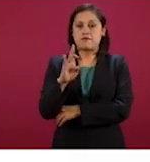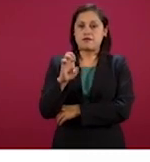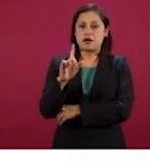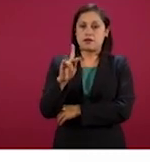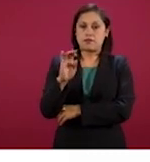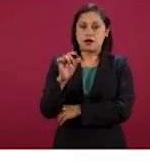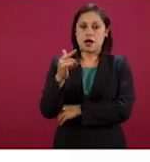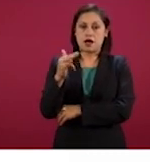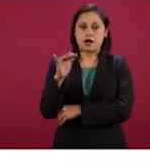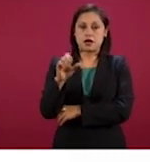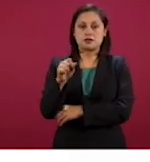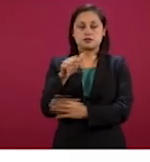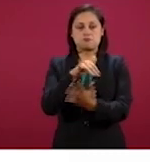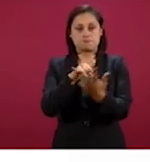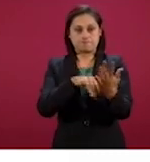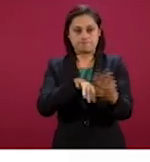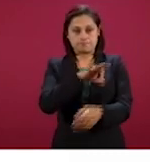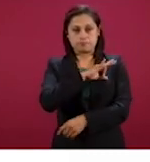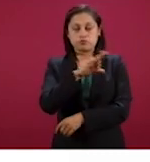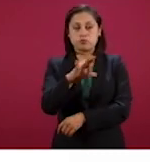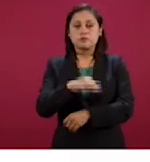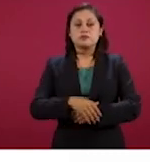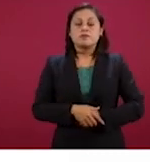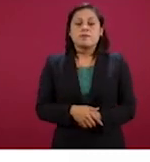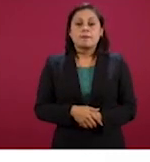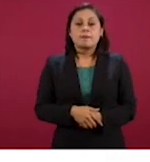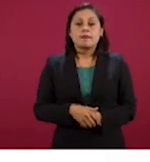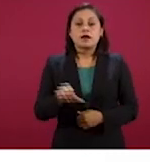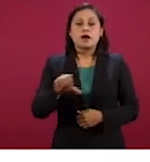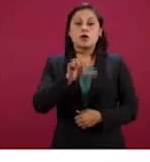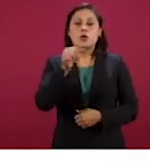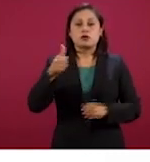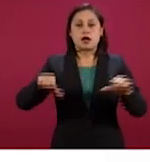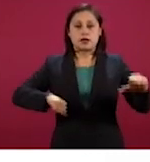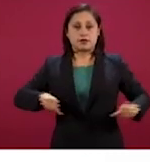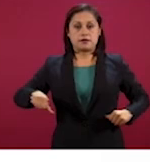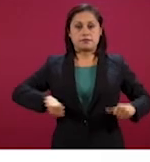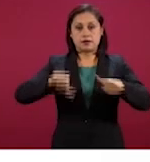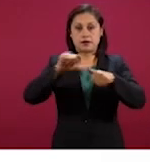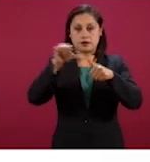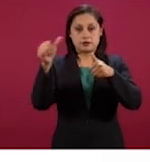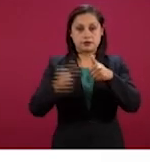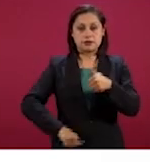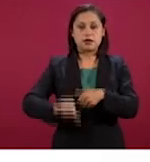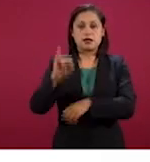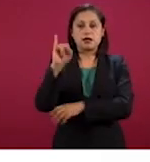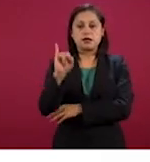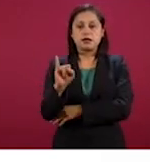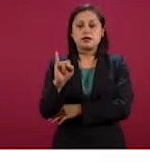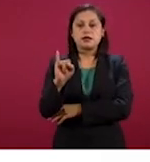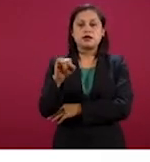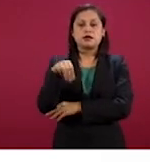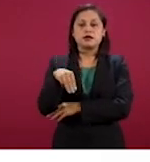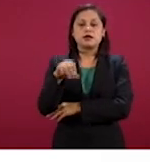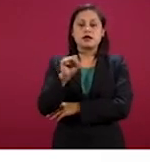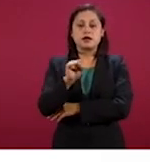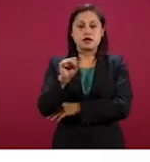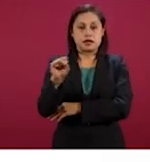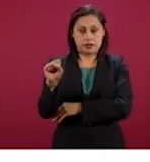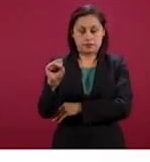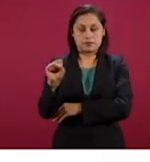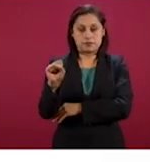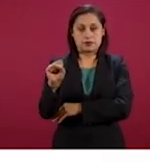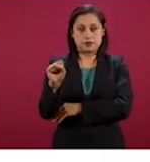último, tenemos actividades artísticas. El Instituto Mexicano del Seguro Social va